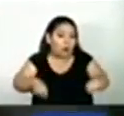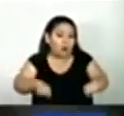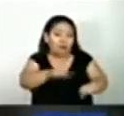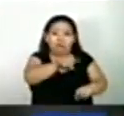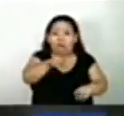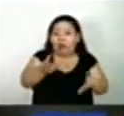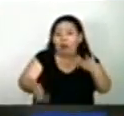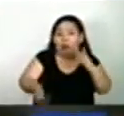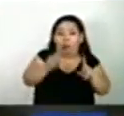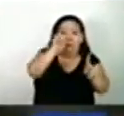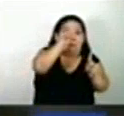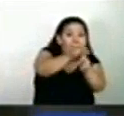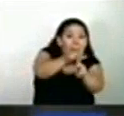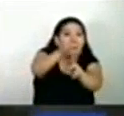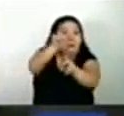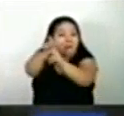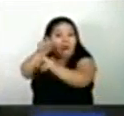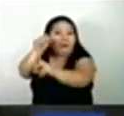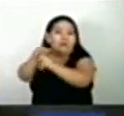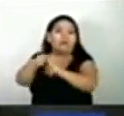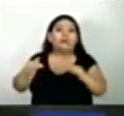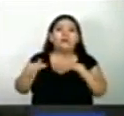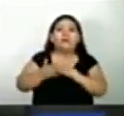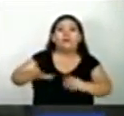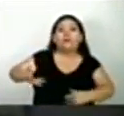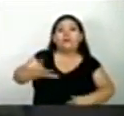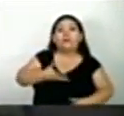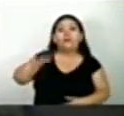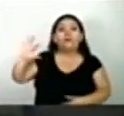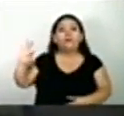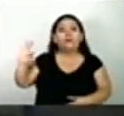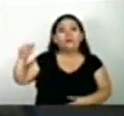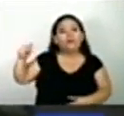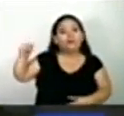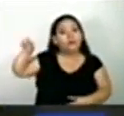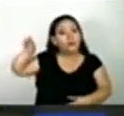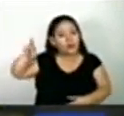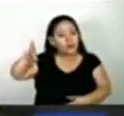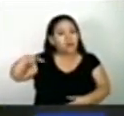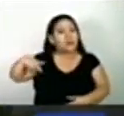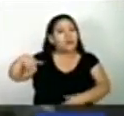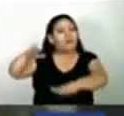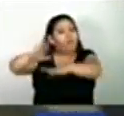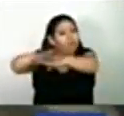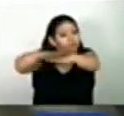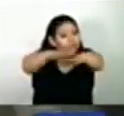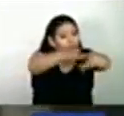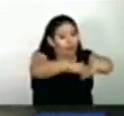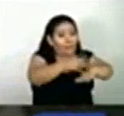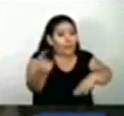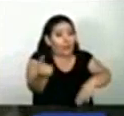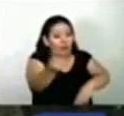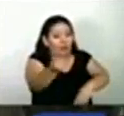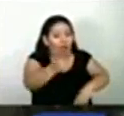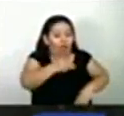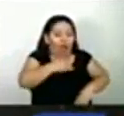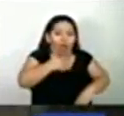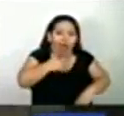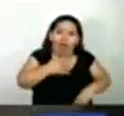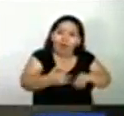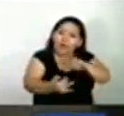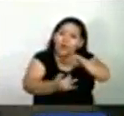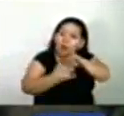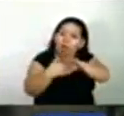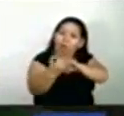Víctimas de estafa Asimismo como fiscalía general de la república hacemos el llamado a aquellas personas que se consideran